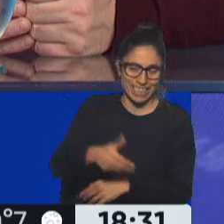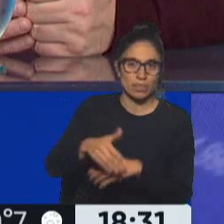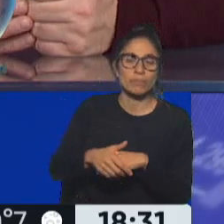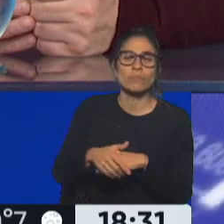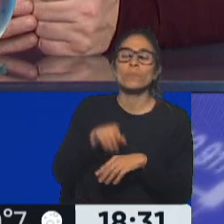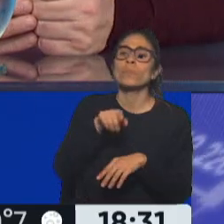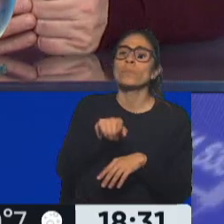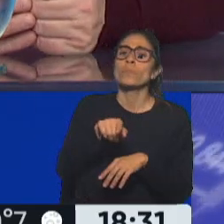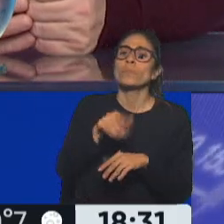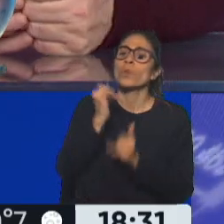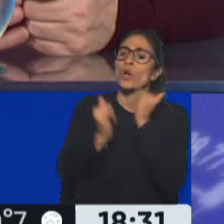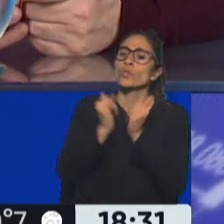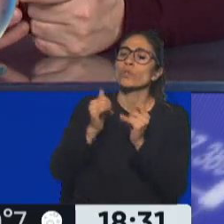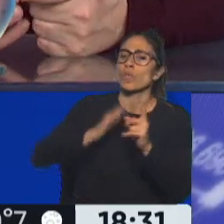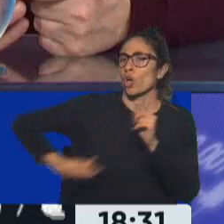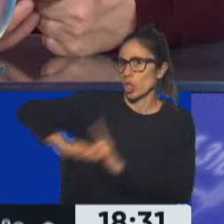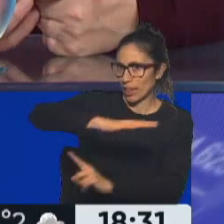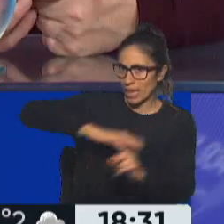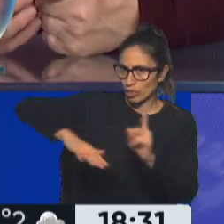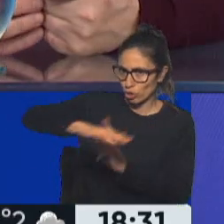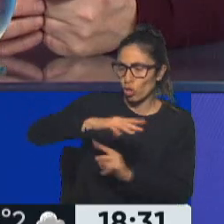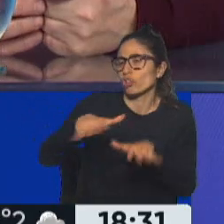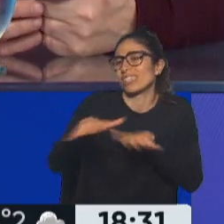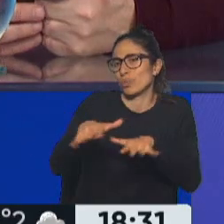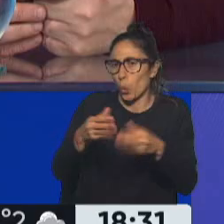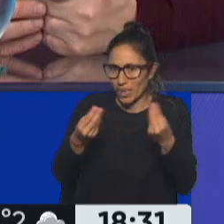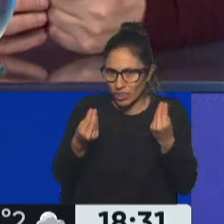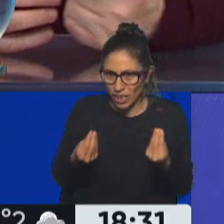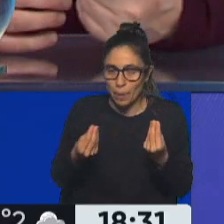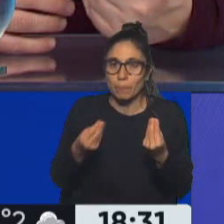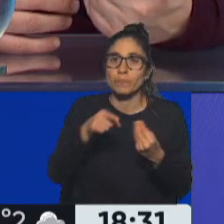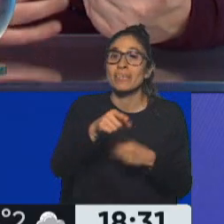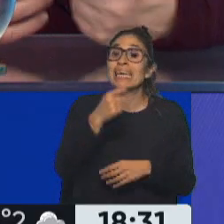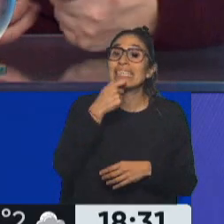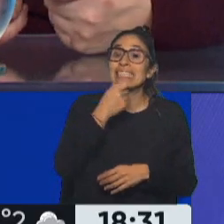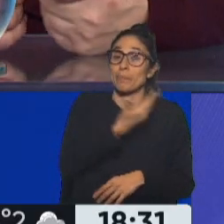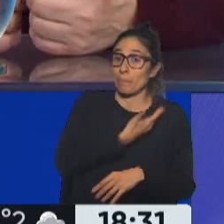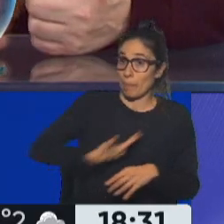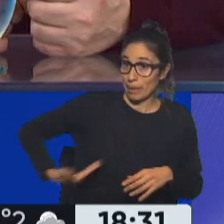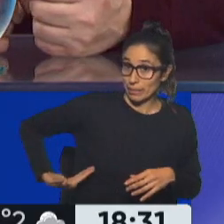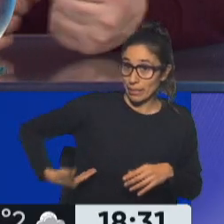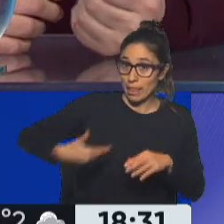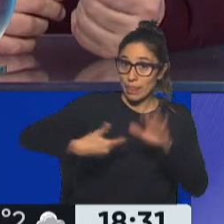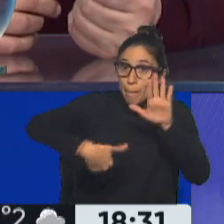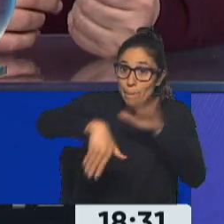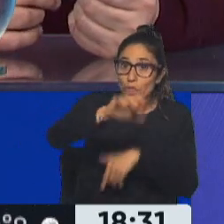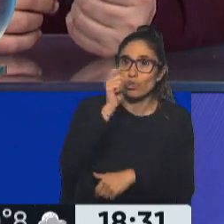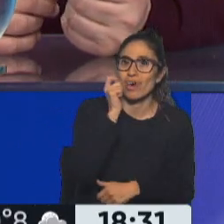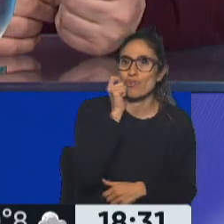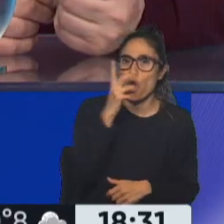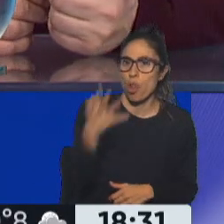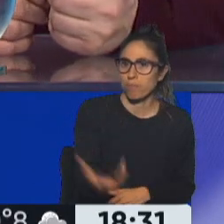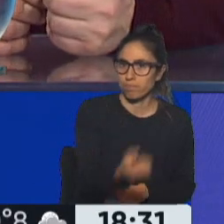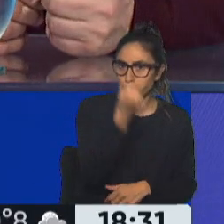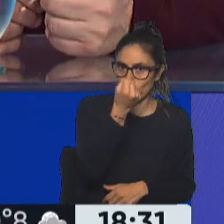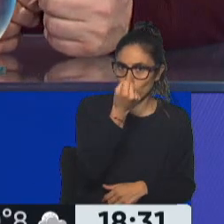del aire, el presidente, si nadie, como lo mencionabas, consigue la mayoría absoluta, ¿qué puede llegar a ser Emmanuel Macron, digamos,